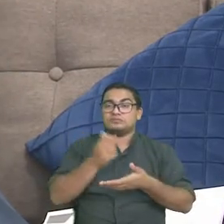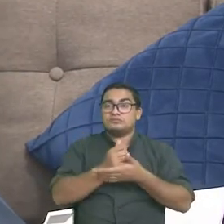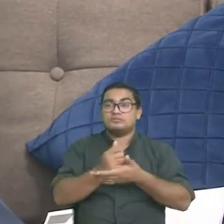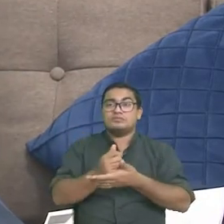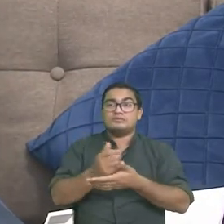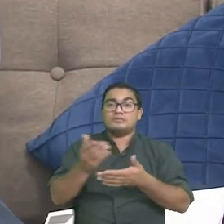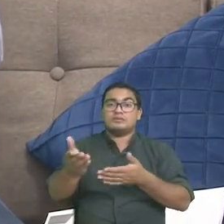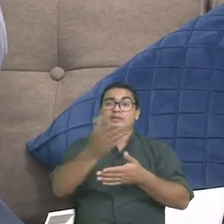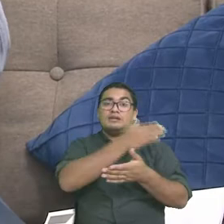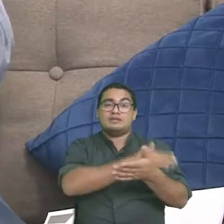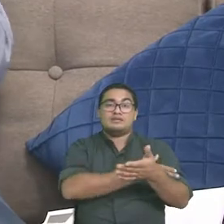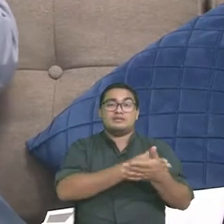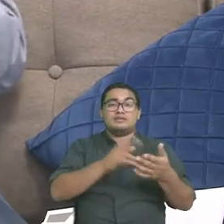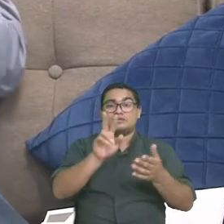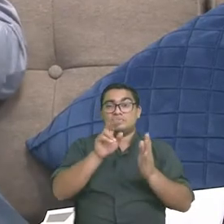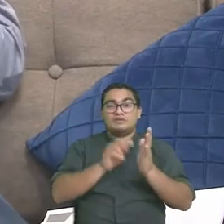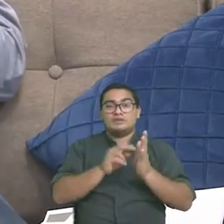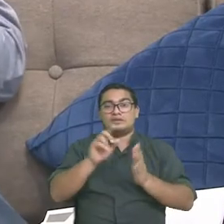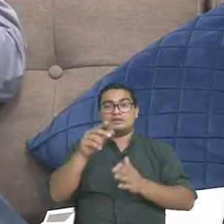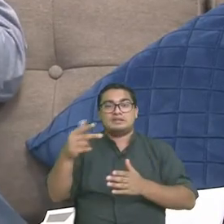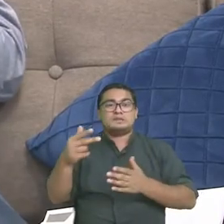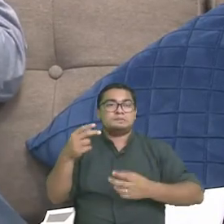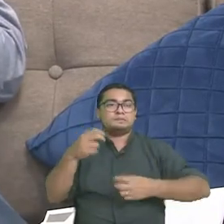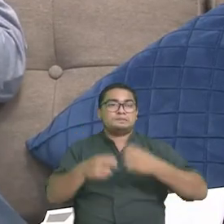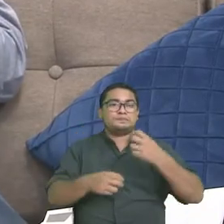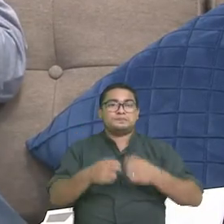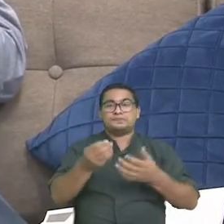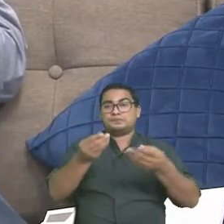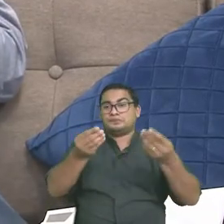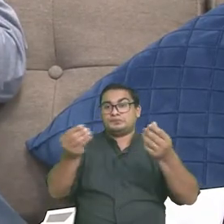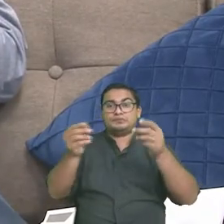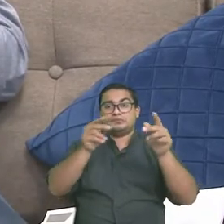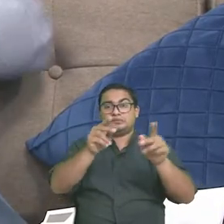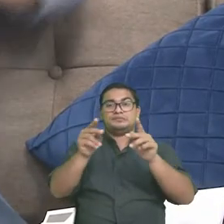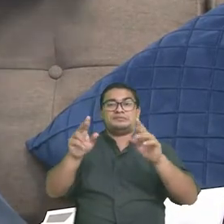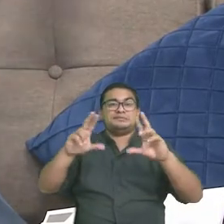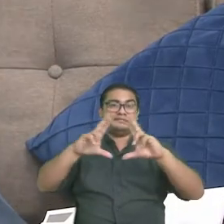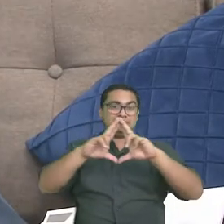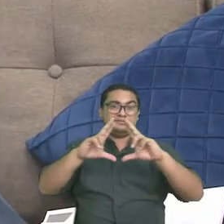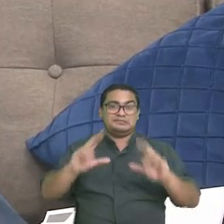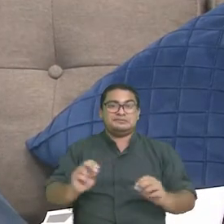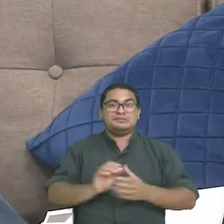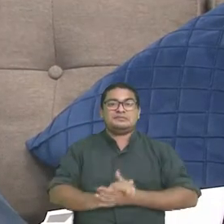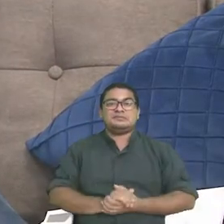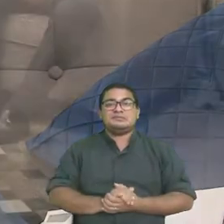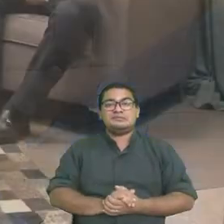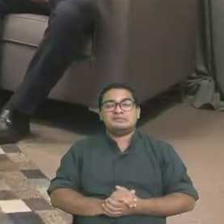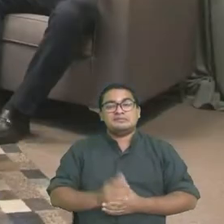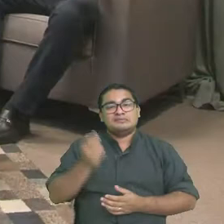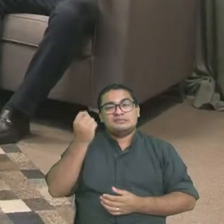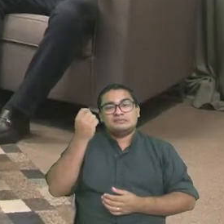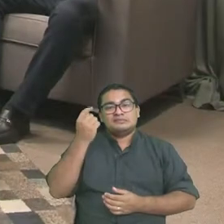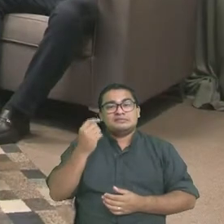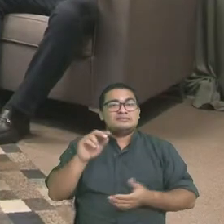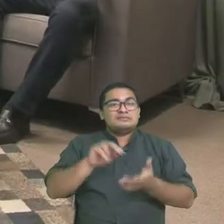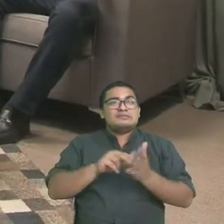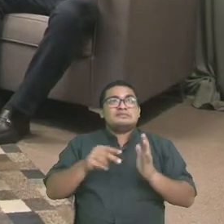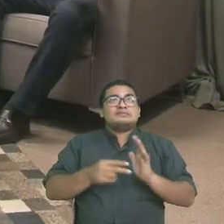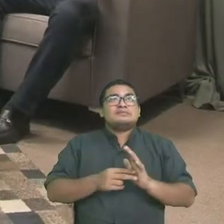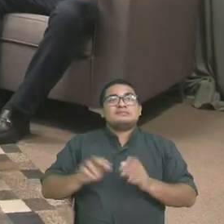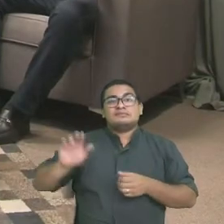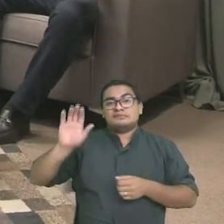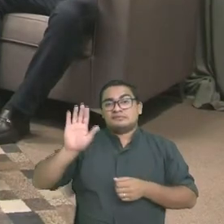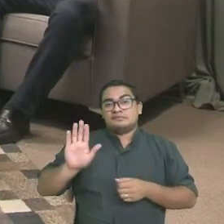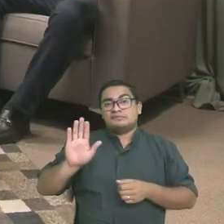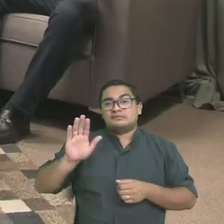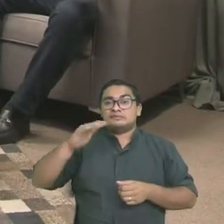fue afectar la economía de todos los nicaragüenses. Y ahí entender un poquito esa razón y compromiso, ¿no?,